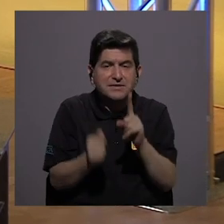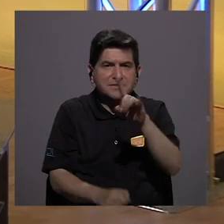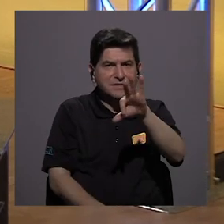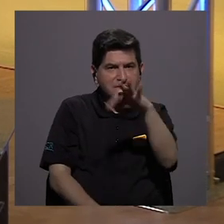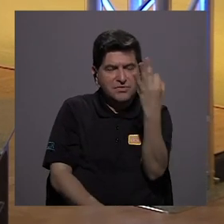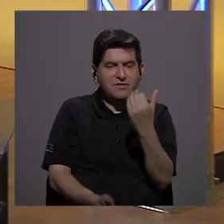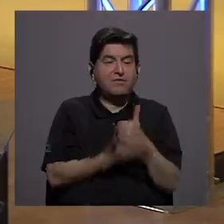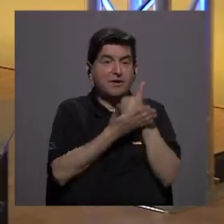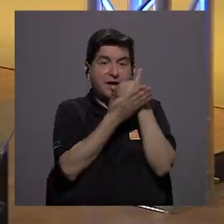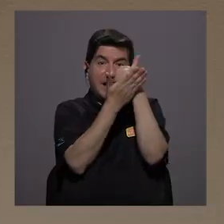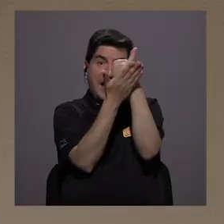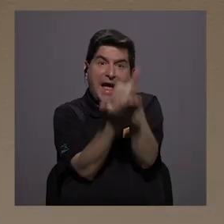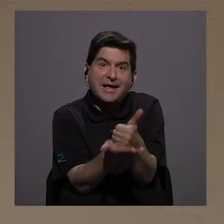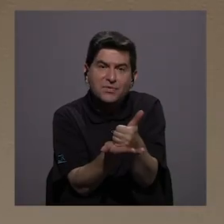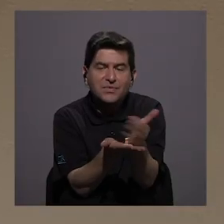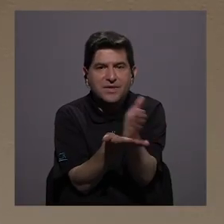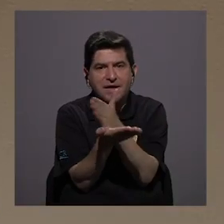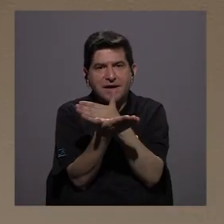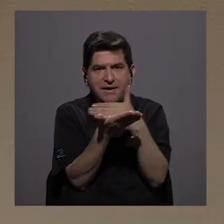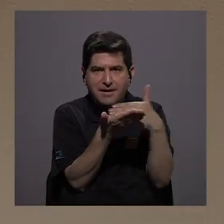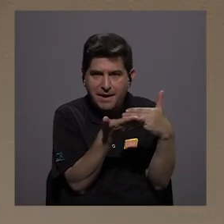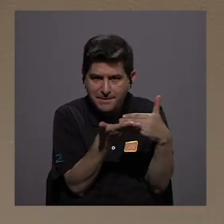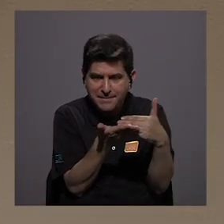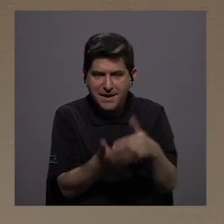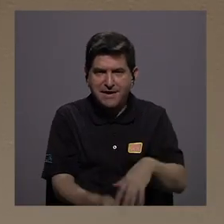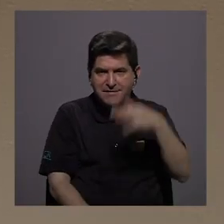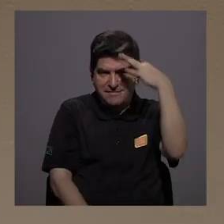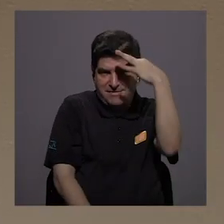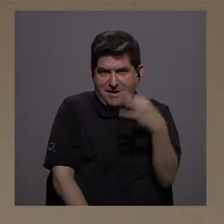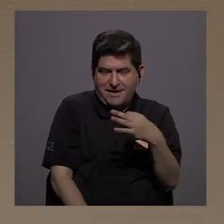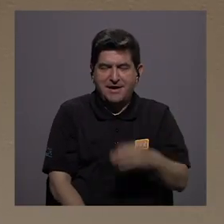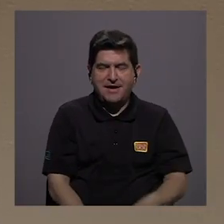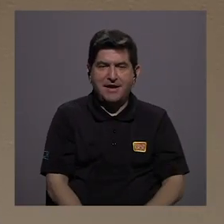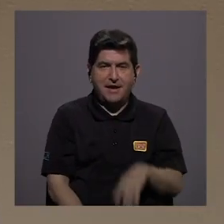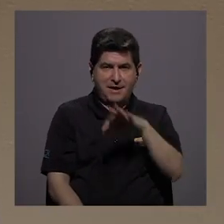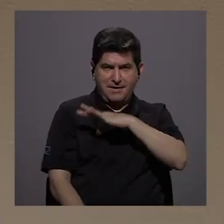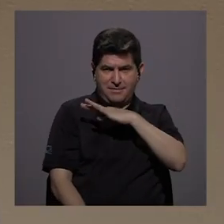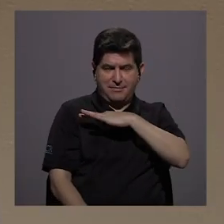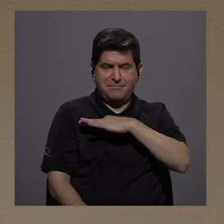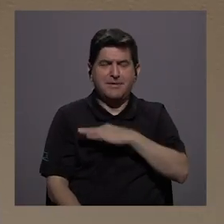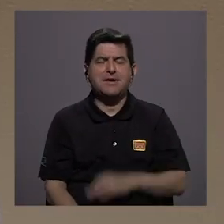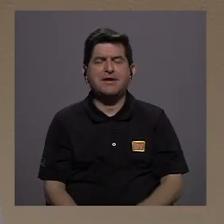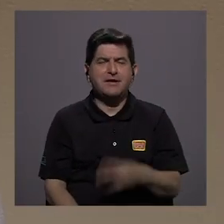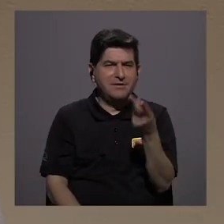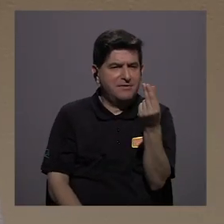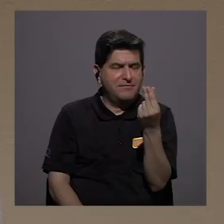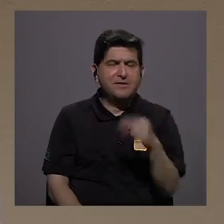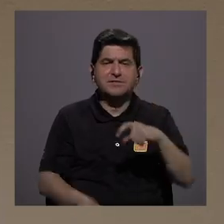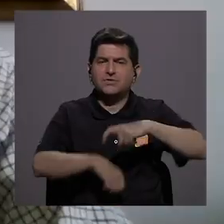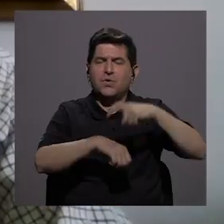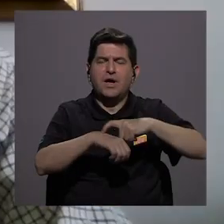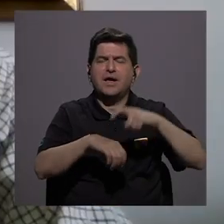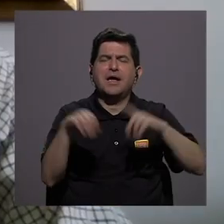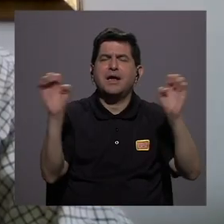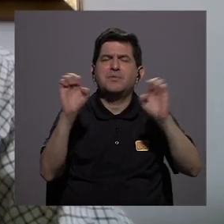algún modo colaborando con parte de lo que podrían considerarse superávits en este momento de emergencia?